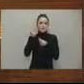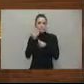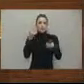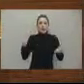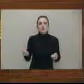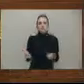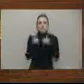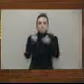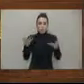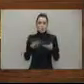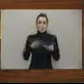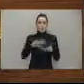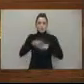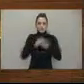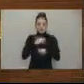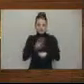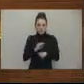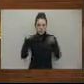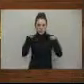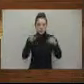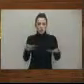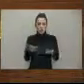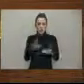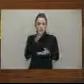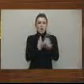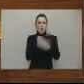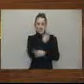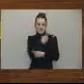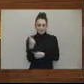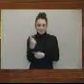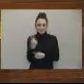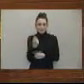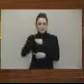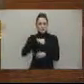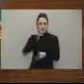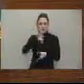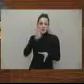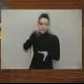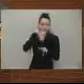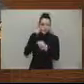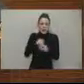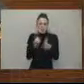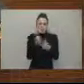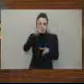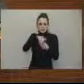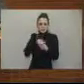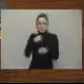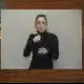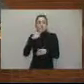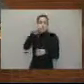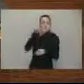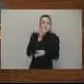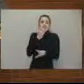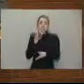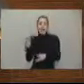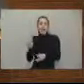de carácter urgente, intervenciones de carácter urgente que son necesarias. Alguna la hemos votado aquí, no sé si con mucho éxito, pero sobre esta